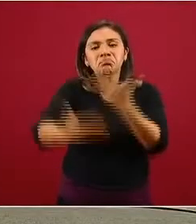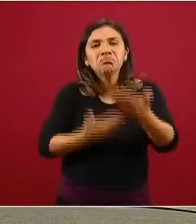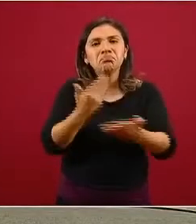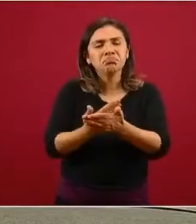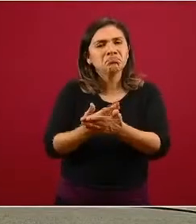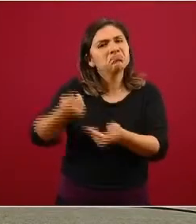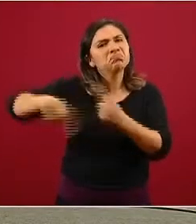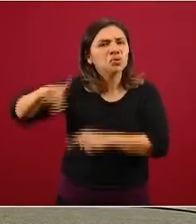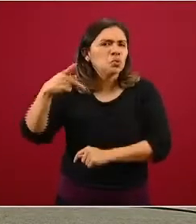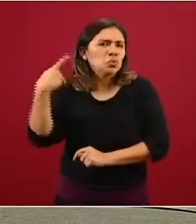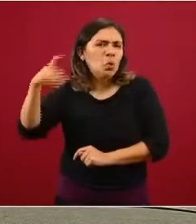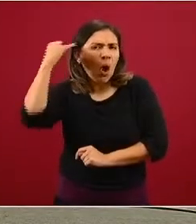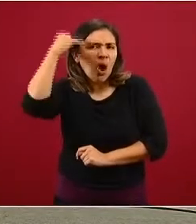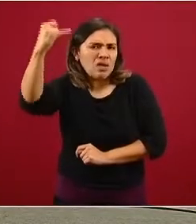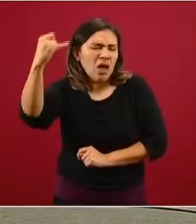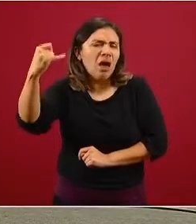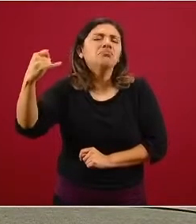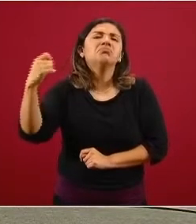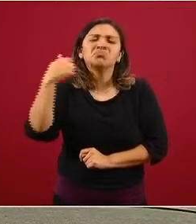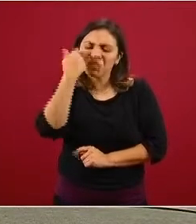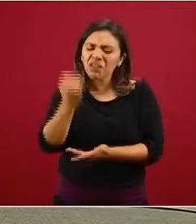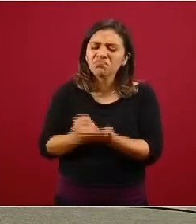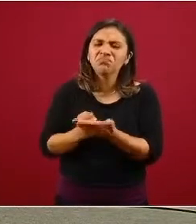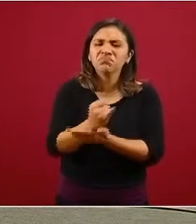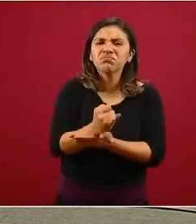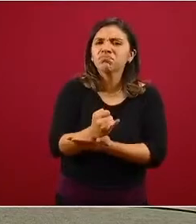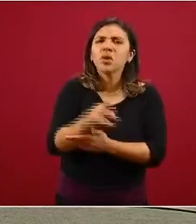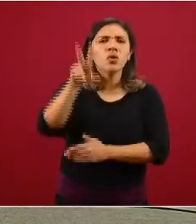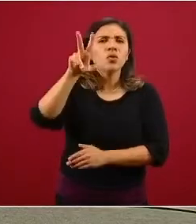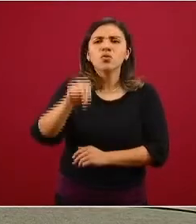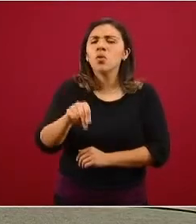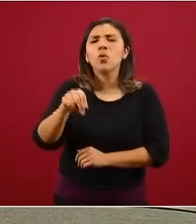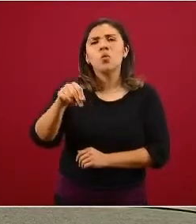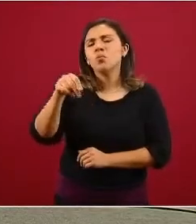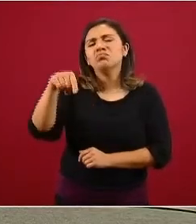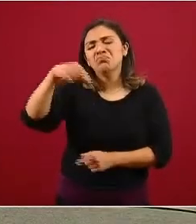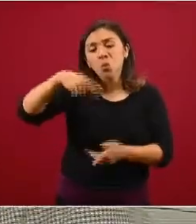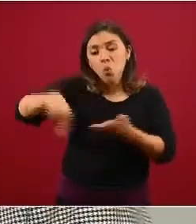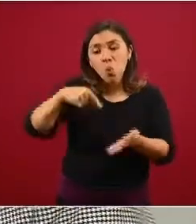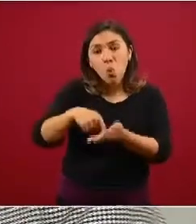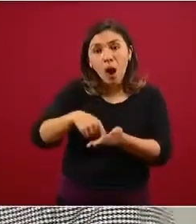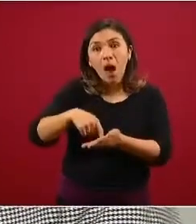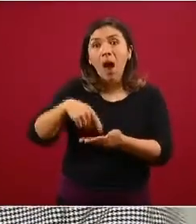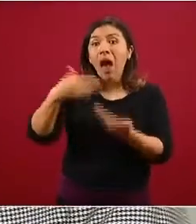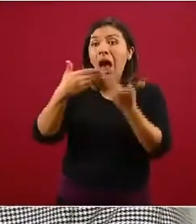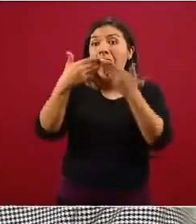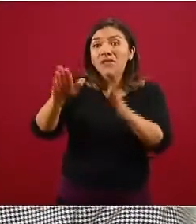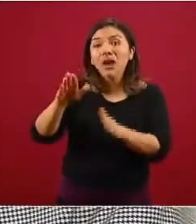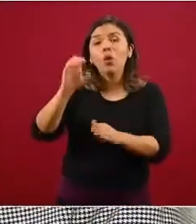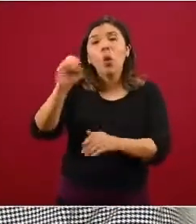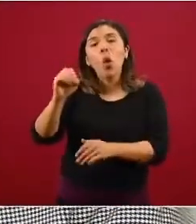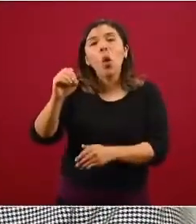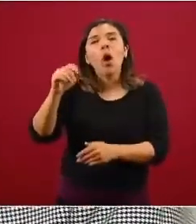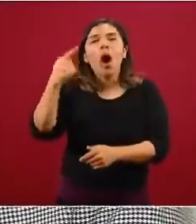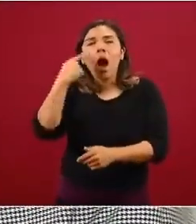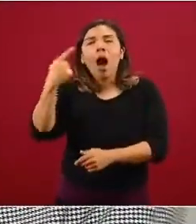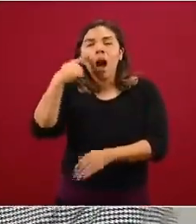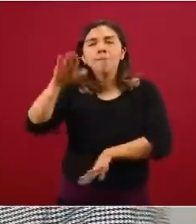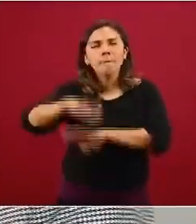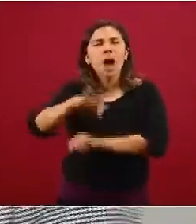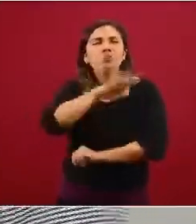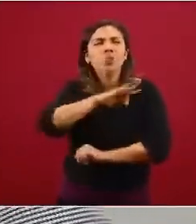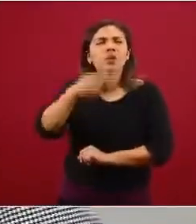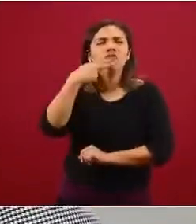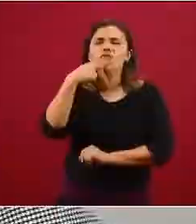de motu propio la decisión de no permitir que se fume, incluso en los espacios en donde